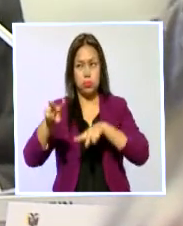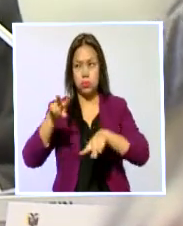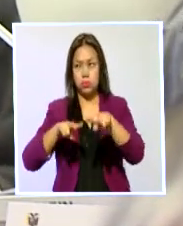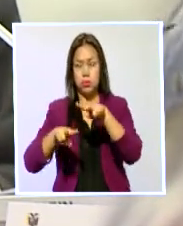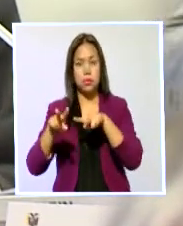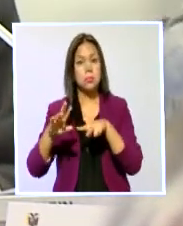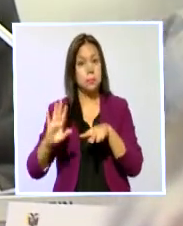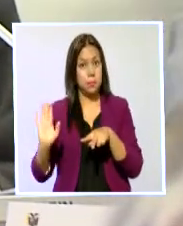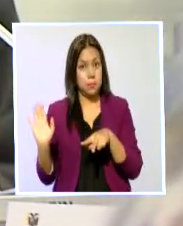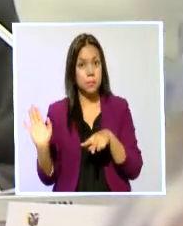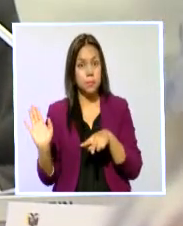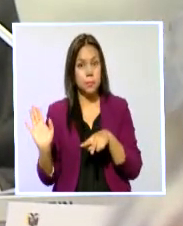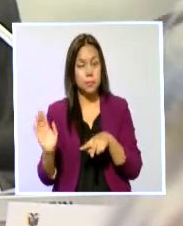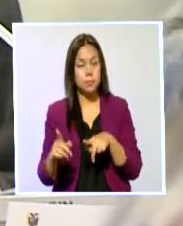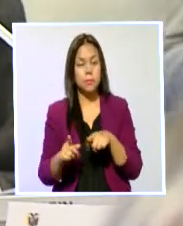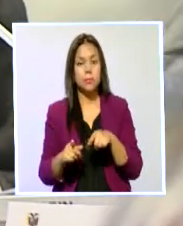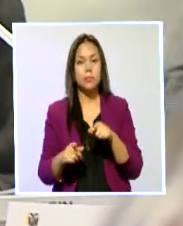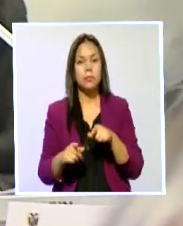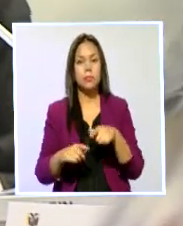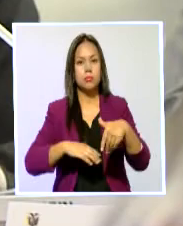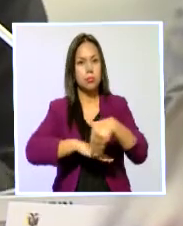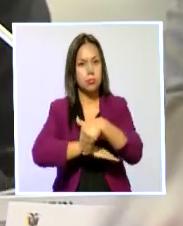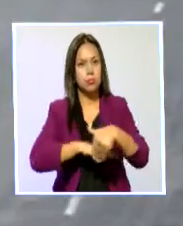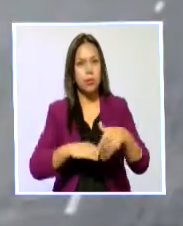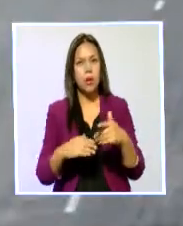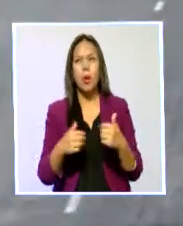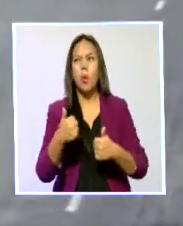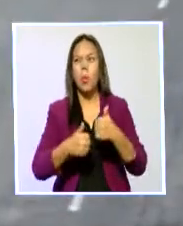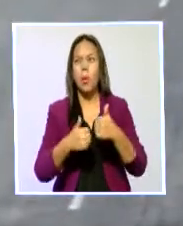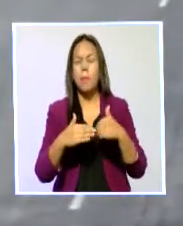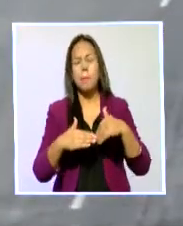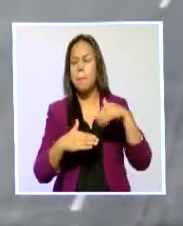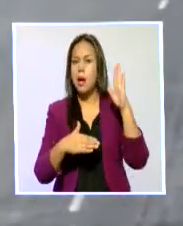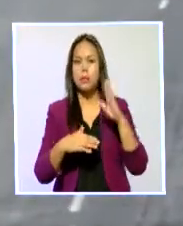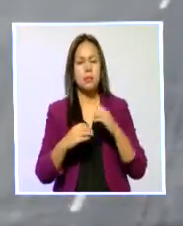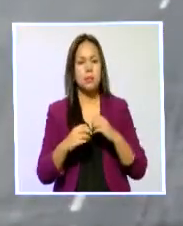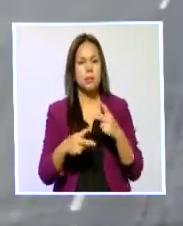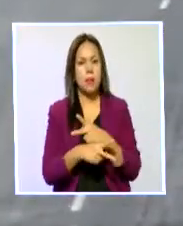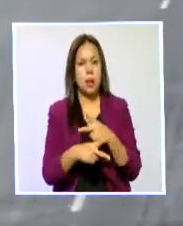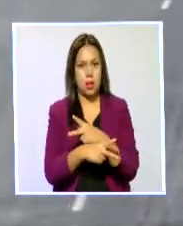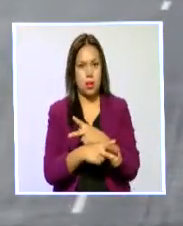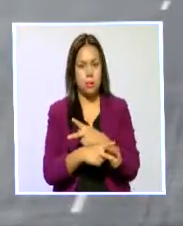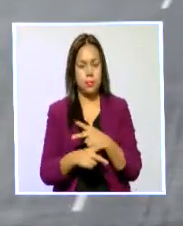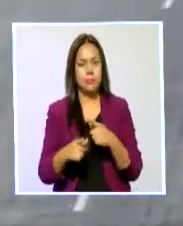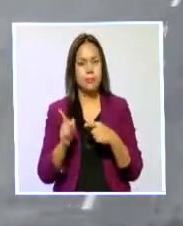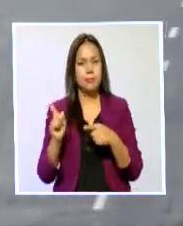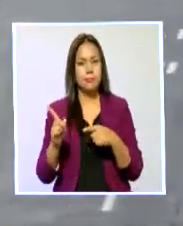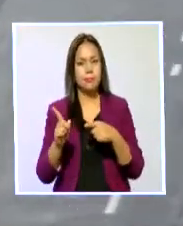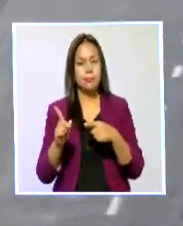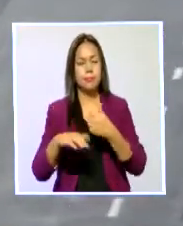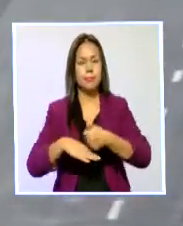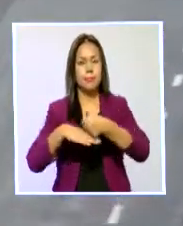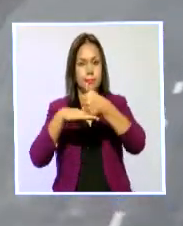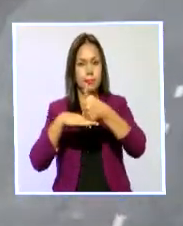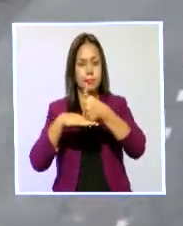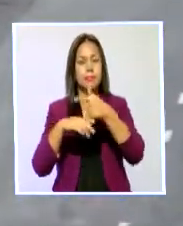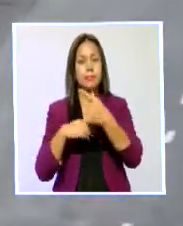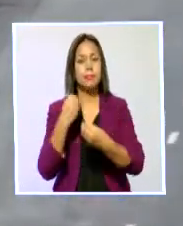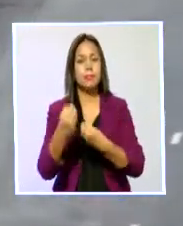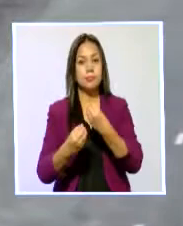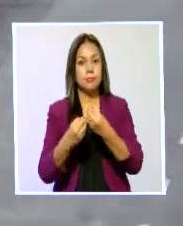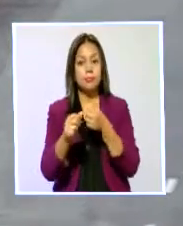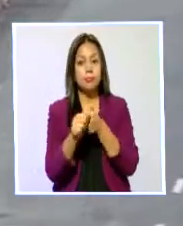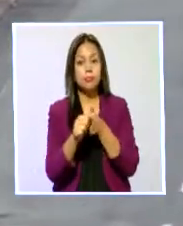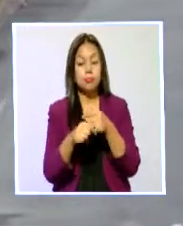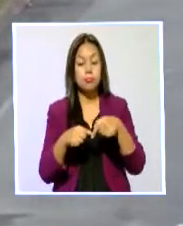definir si existen vías que son más peligrosas. Una de las acciones a corto plazo que realizará la Agencia Nacional de Tránsito será